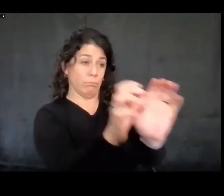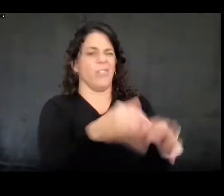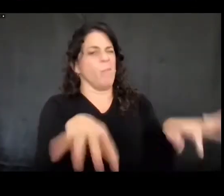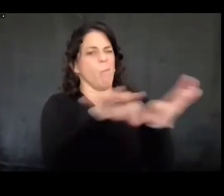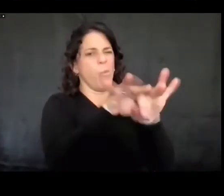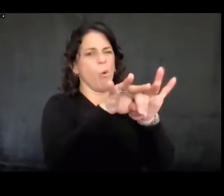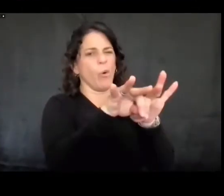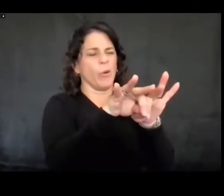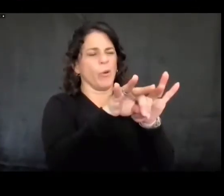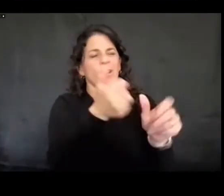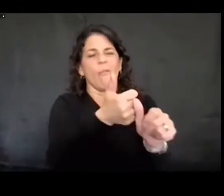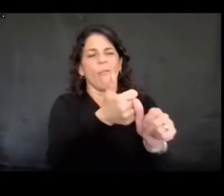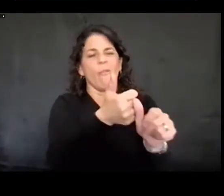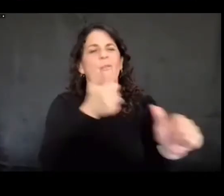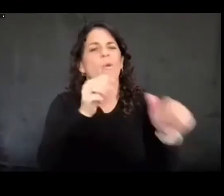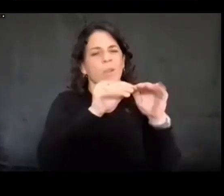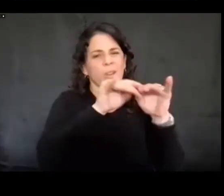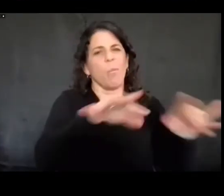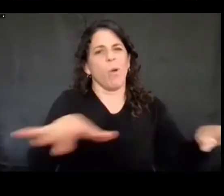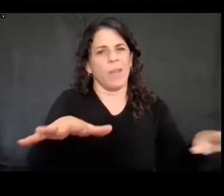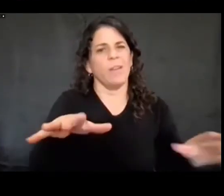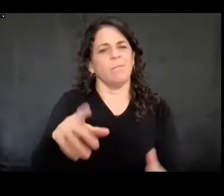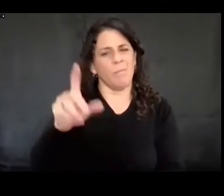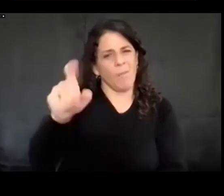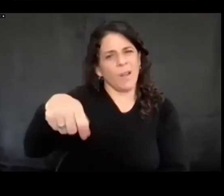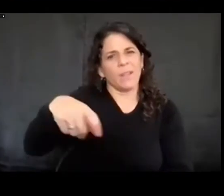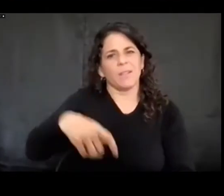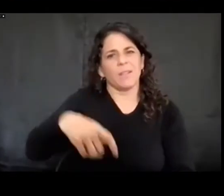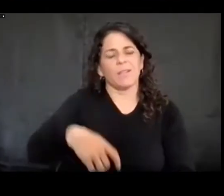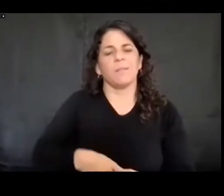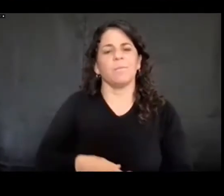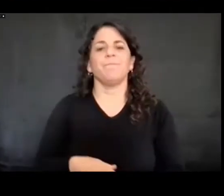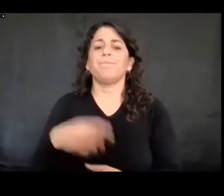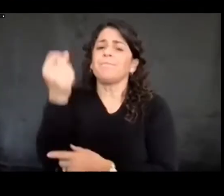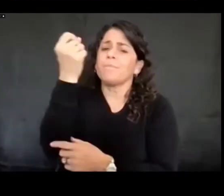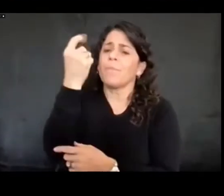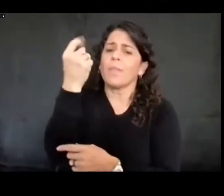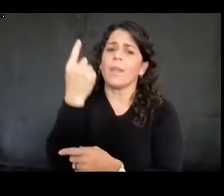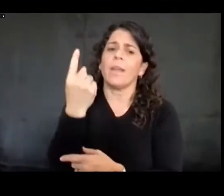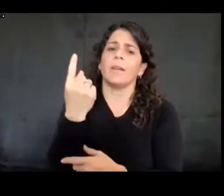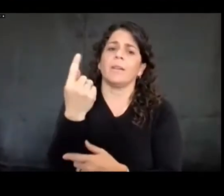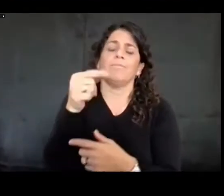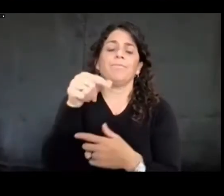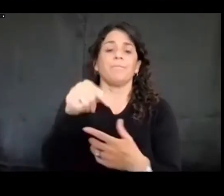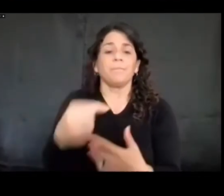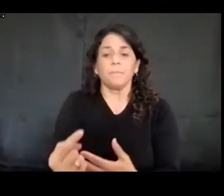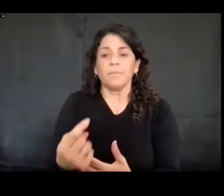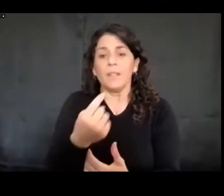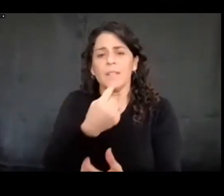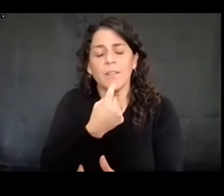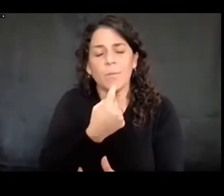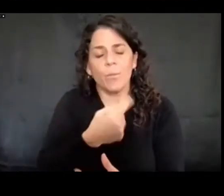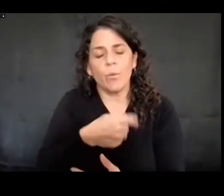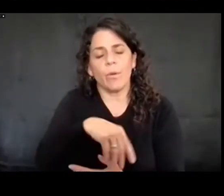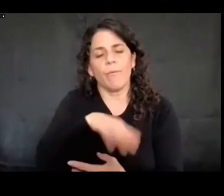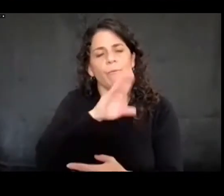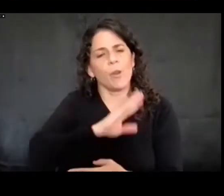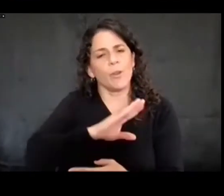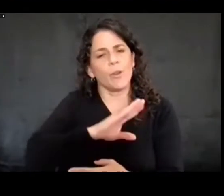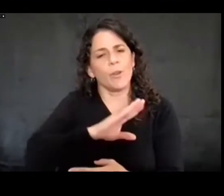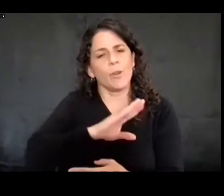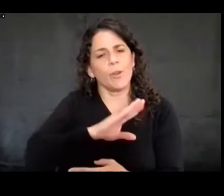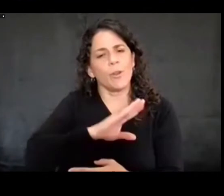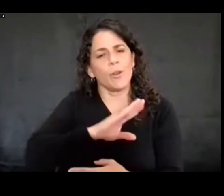crucial para que no se continúe desparramando el virus entendemos de que esto es frustrante y que